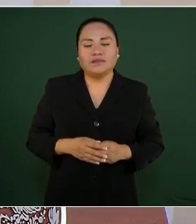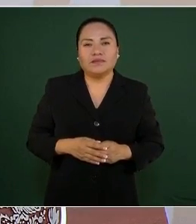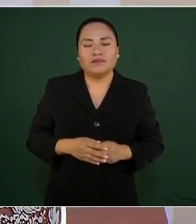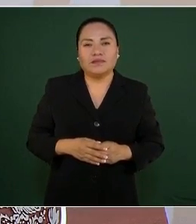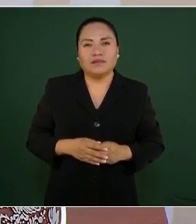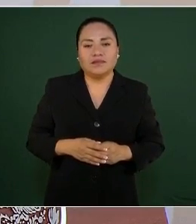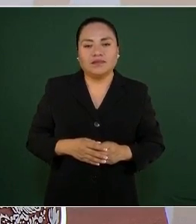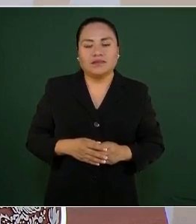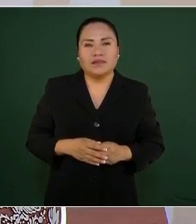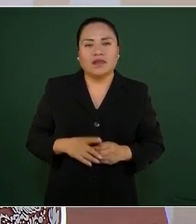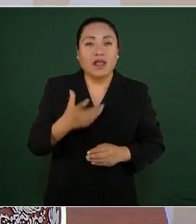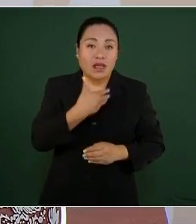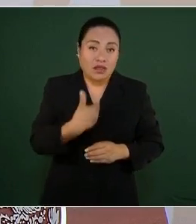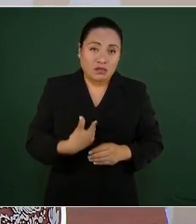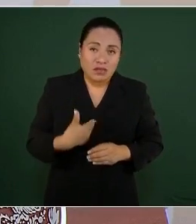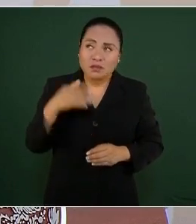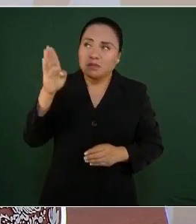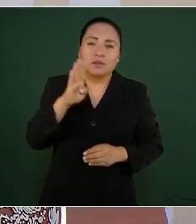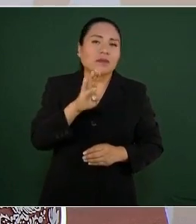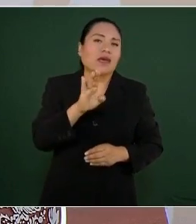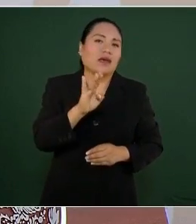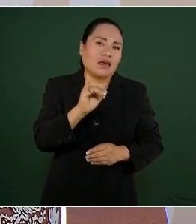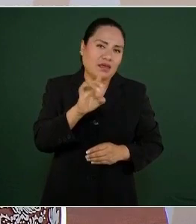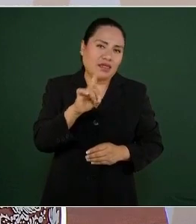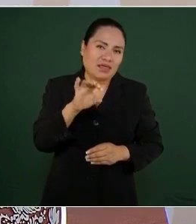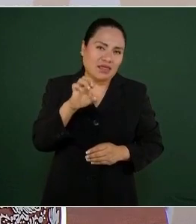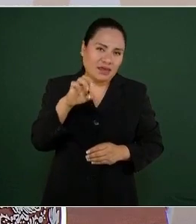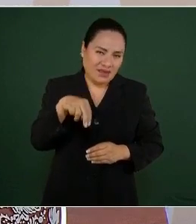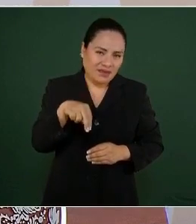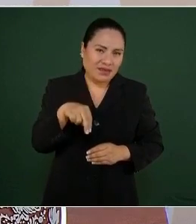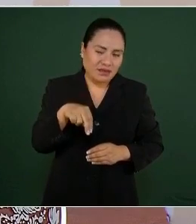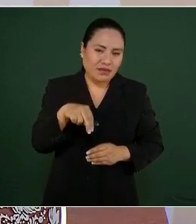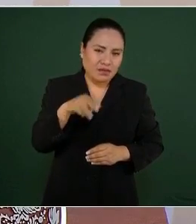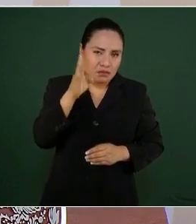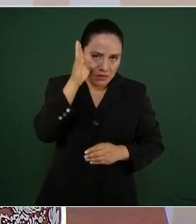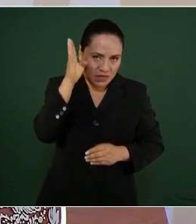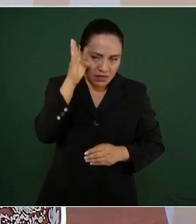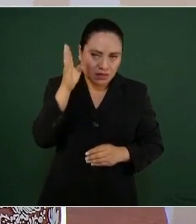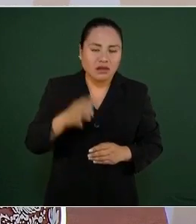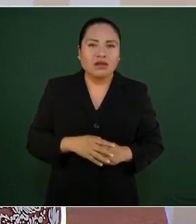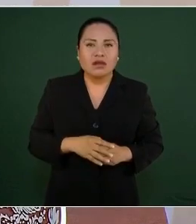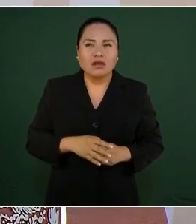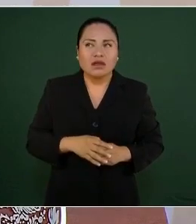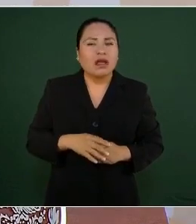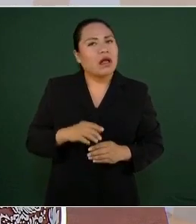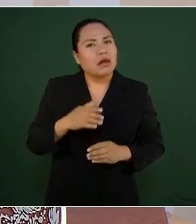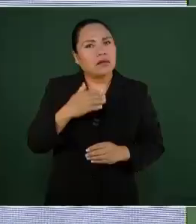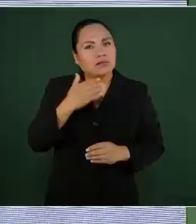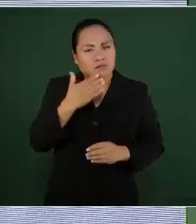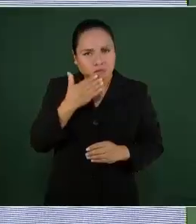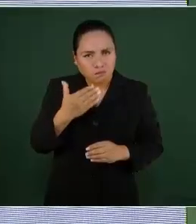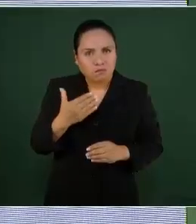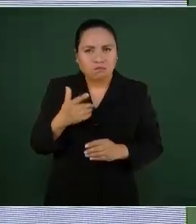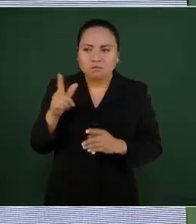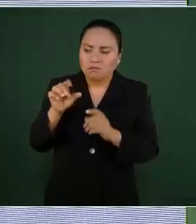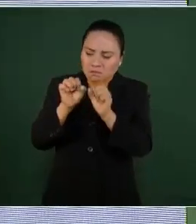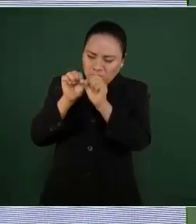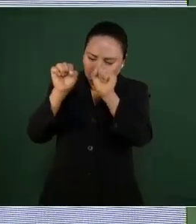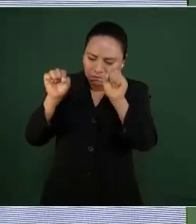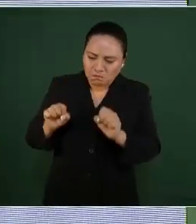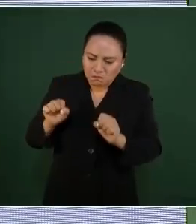es que el presidente Biden logró un sistema muy